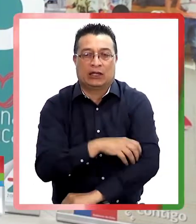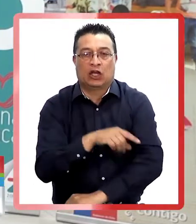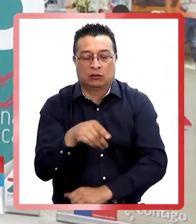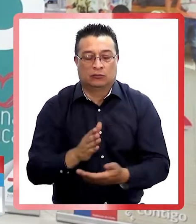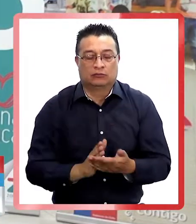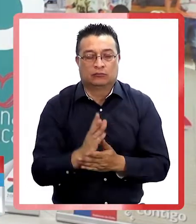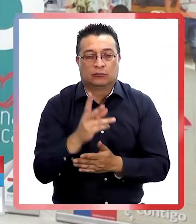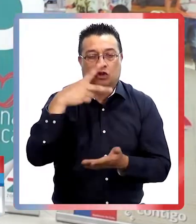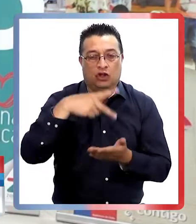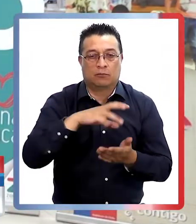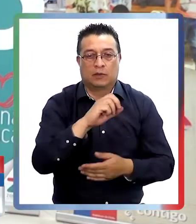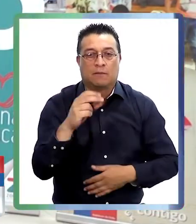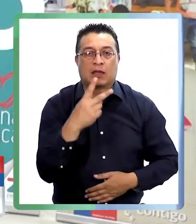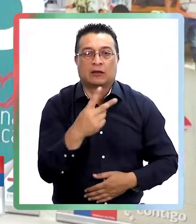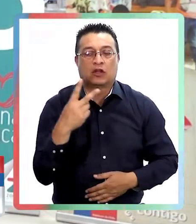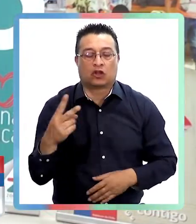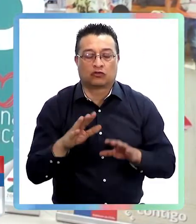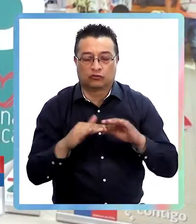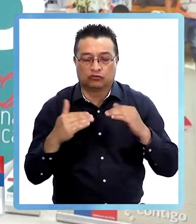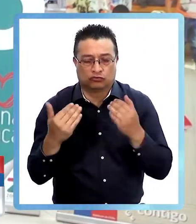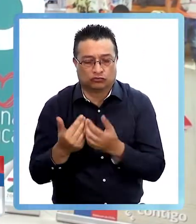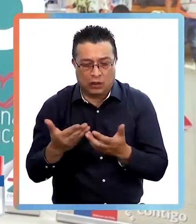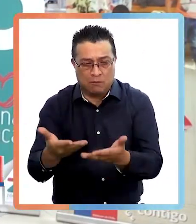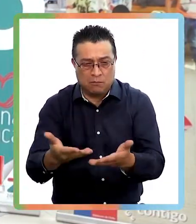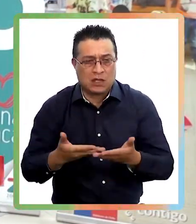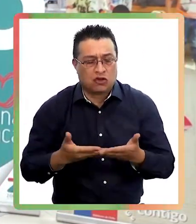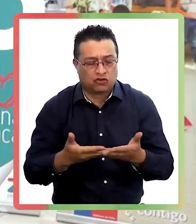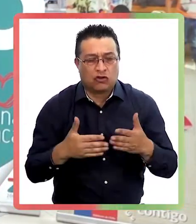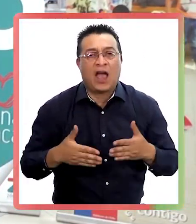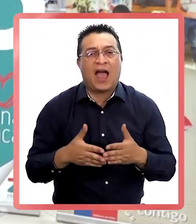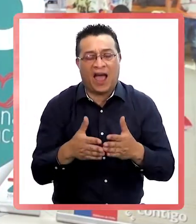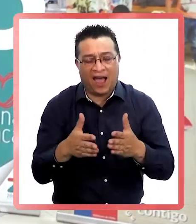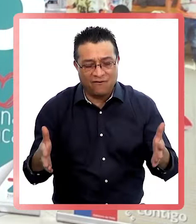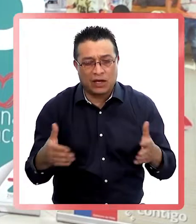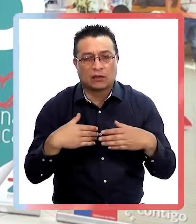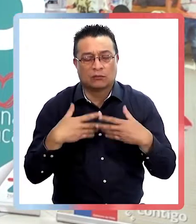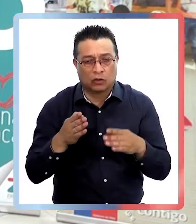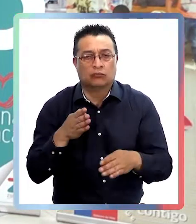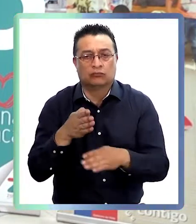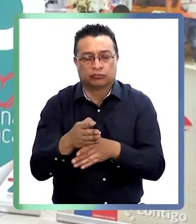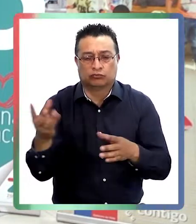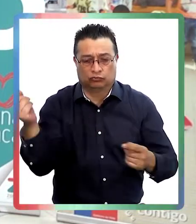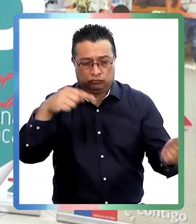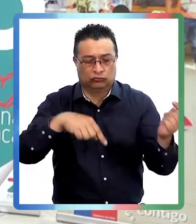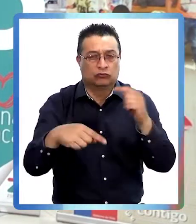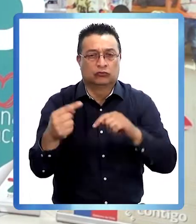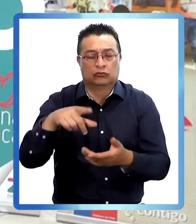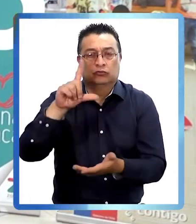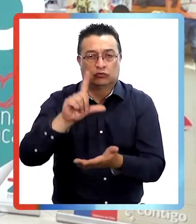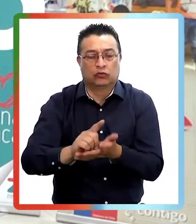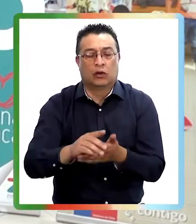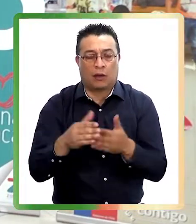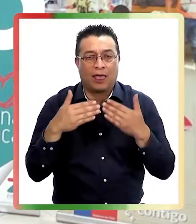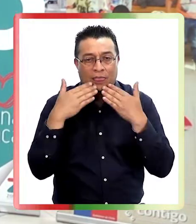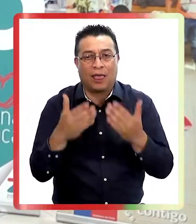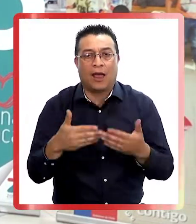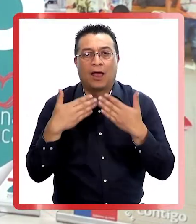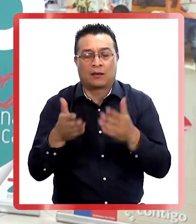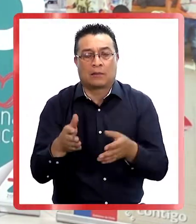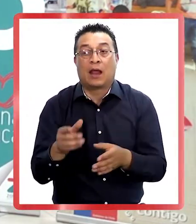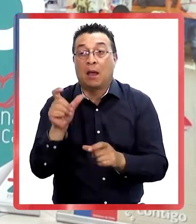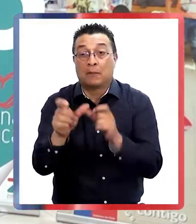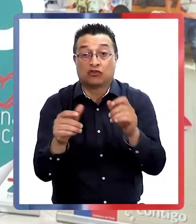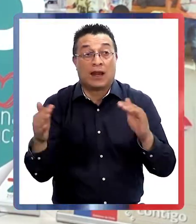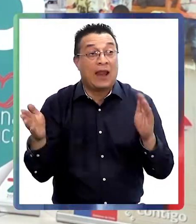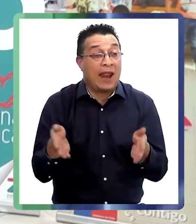partir de un 2022 con todo. La invitación está abierta a que vengan a nuestro punto de acopio aquí en el Hall Central a dejar sus aportes, lo que la gente en la